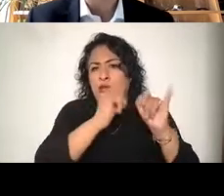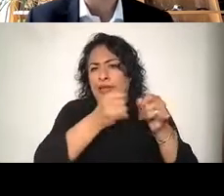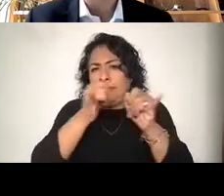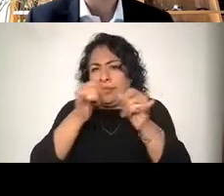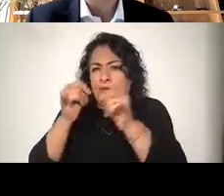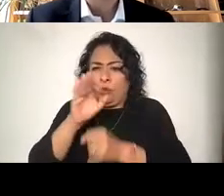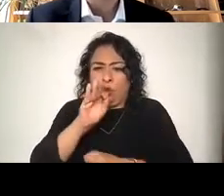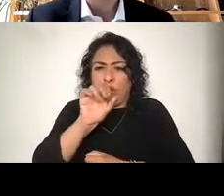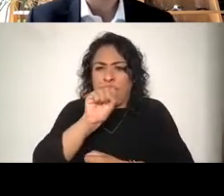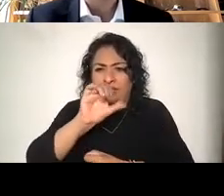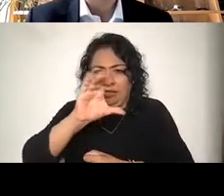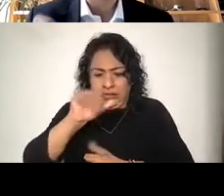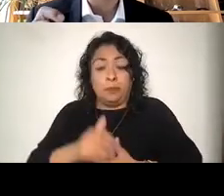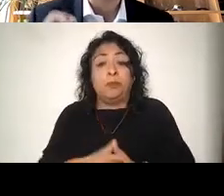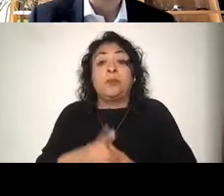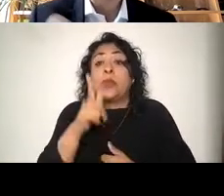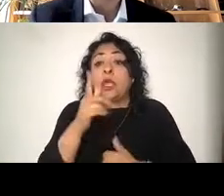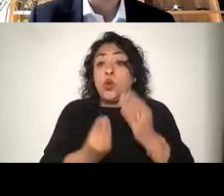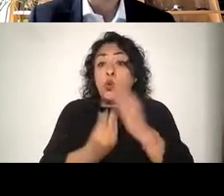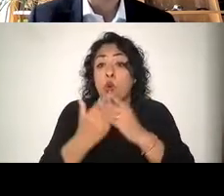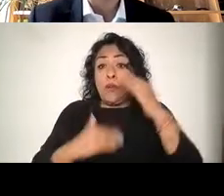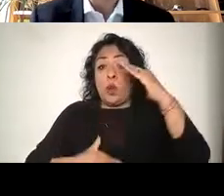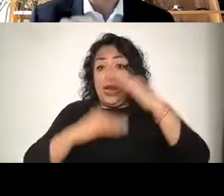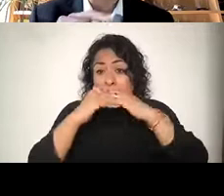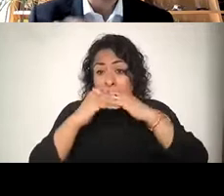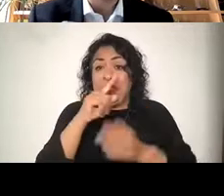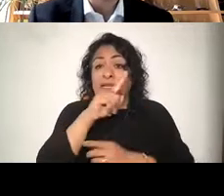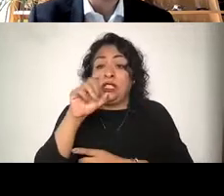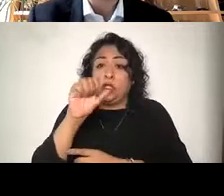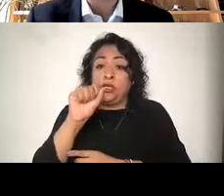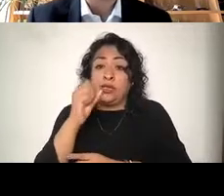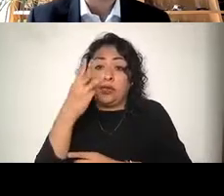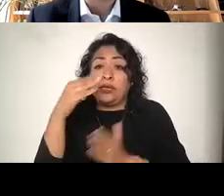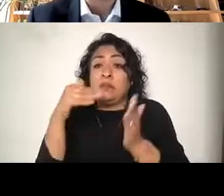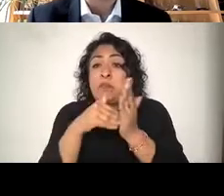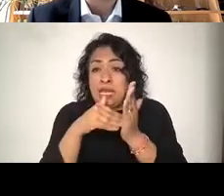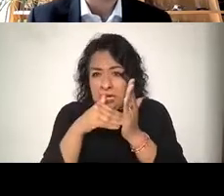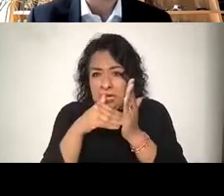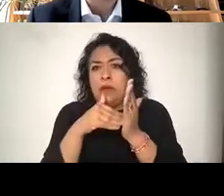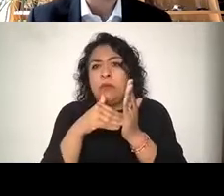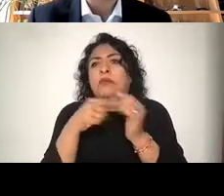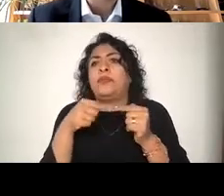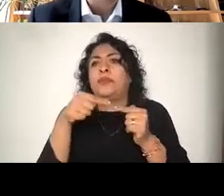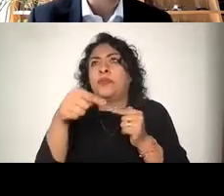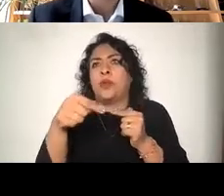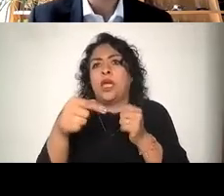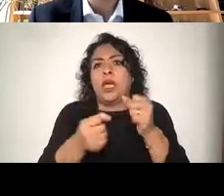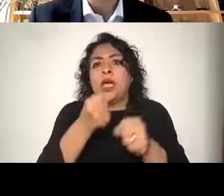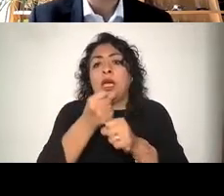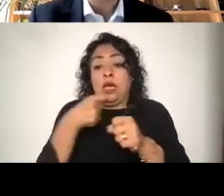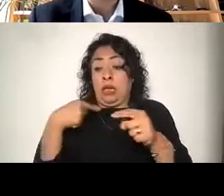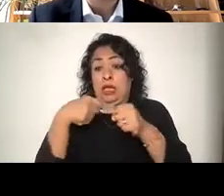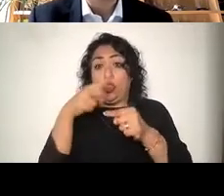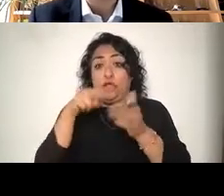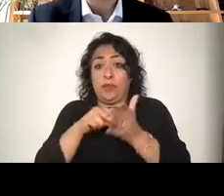nuevo límite es 163,000 pesos para efectos del 2021,